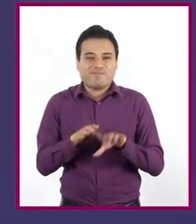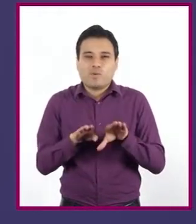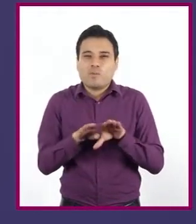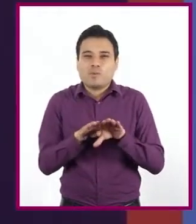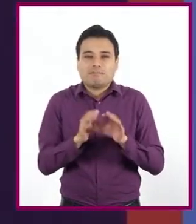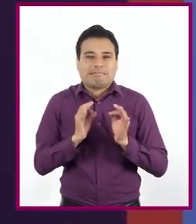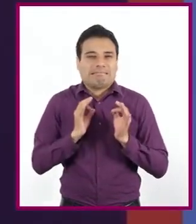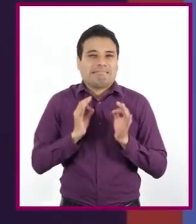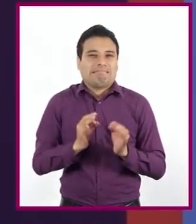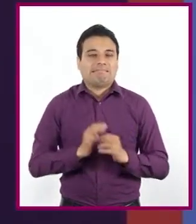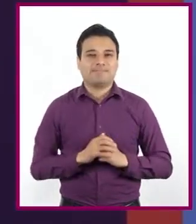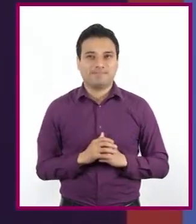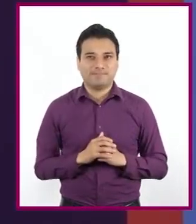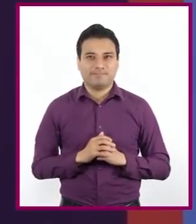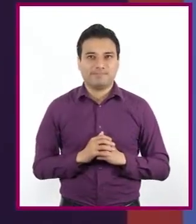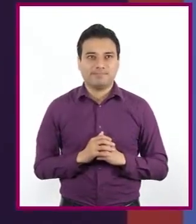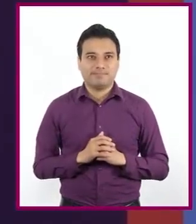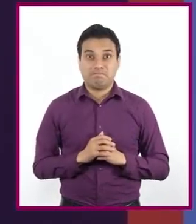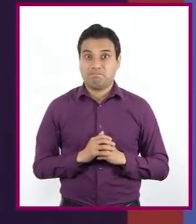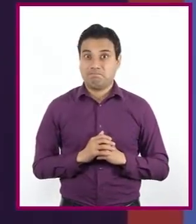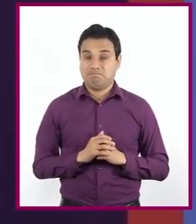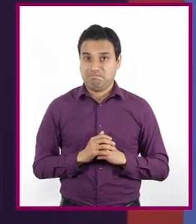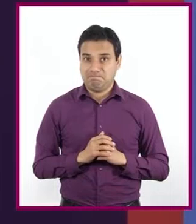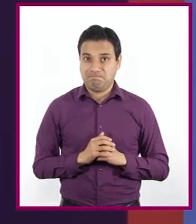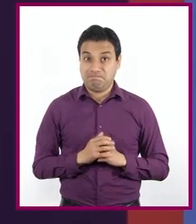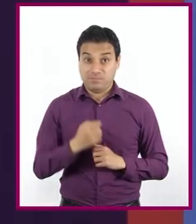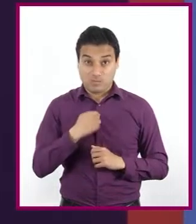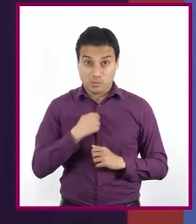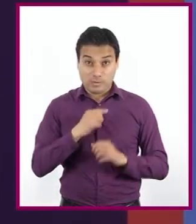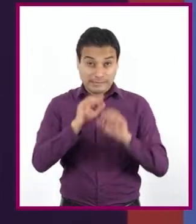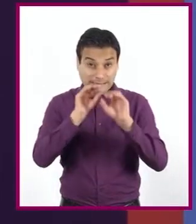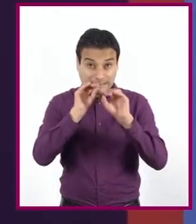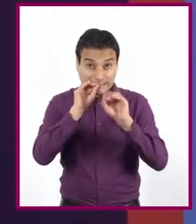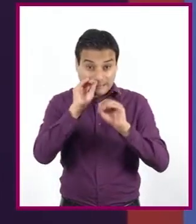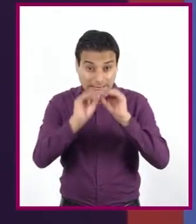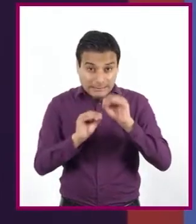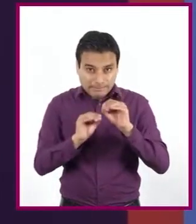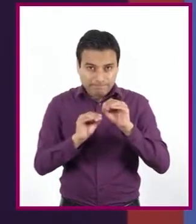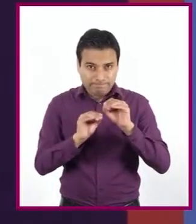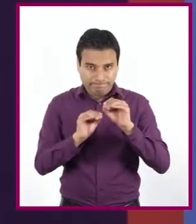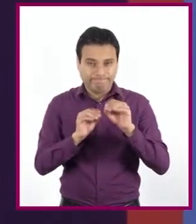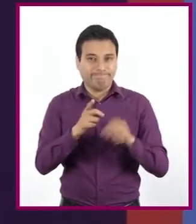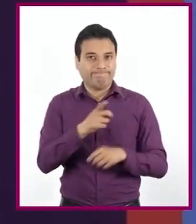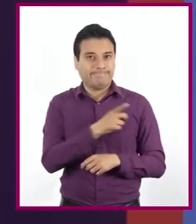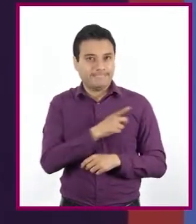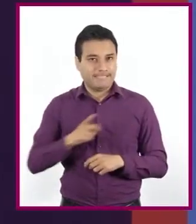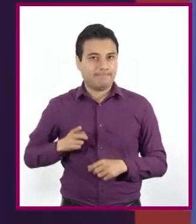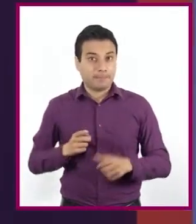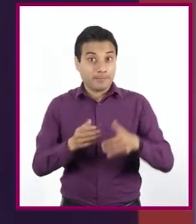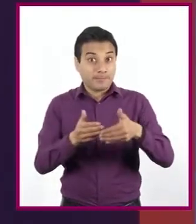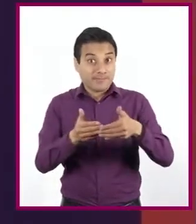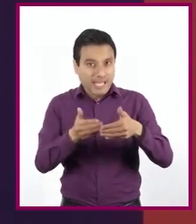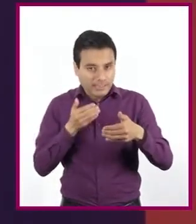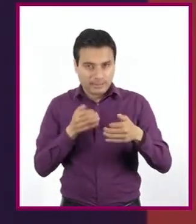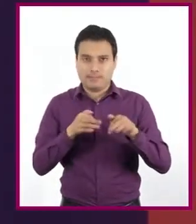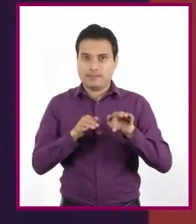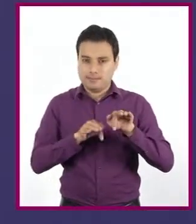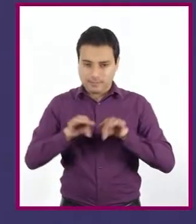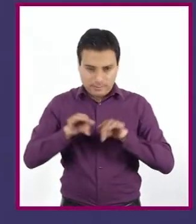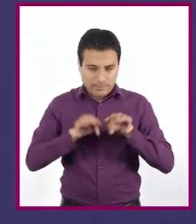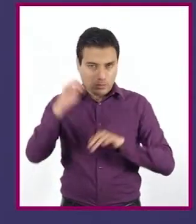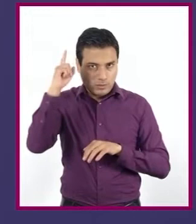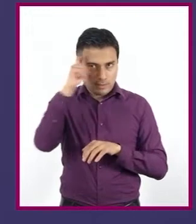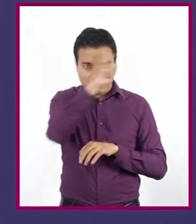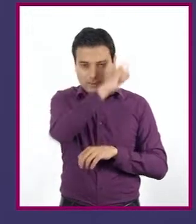distinta. Suena a que para lograr ese objetivo se requiere de un trabajo complejo, profesor.